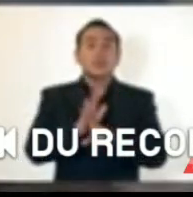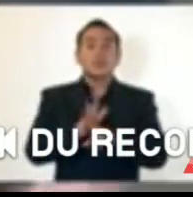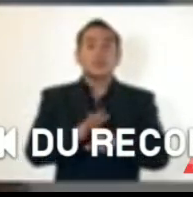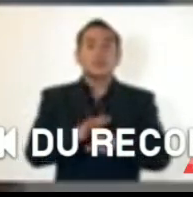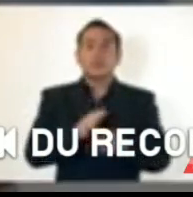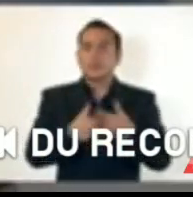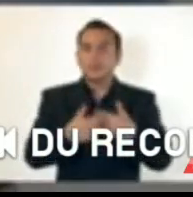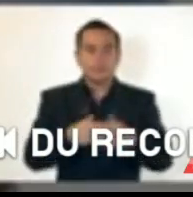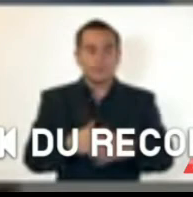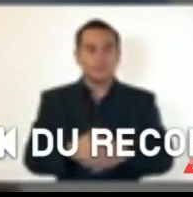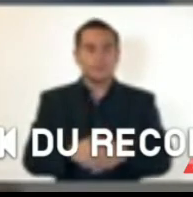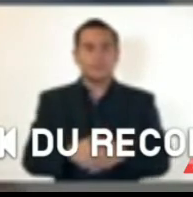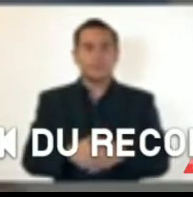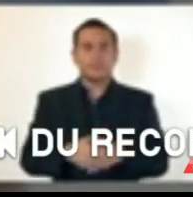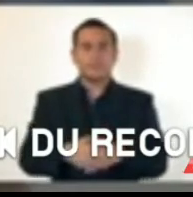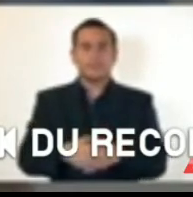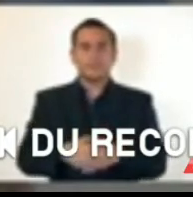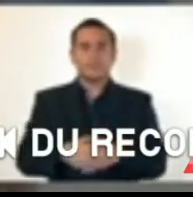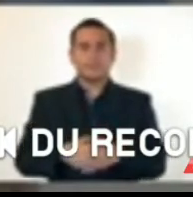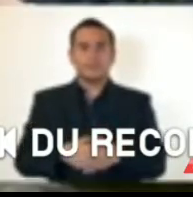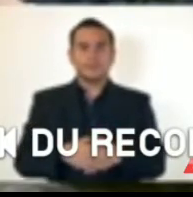contención.